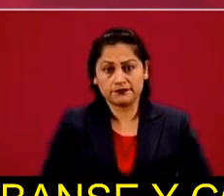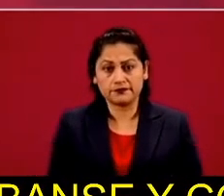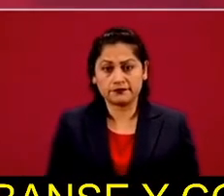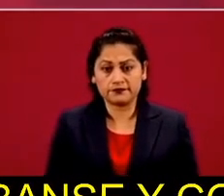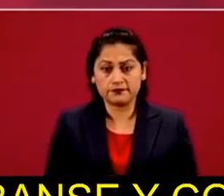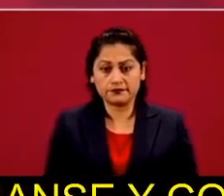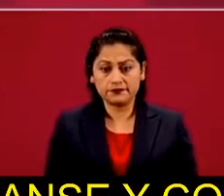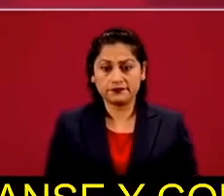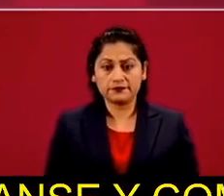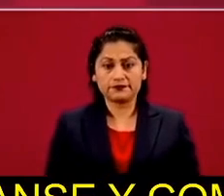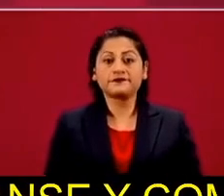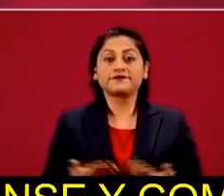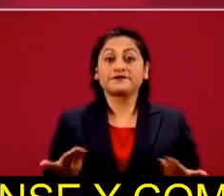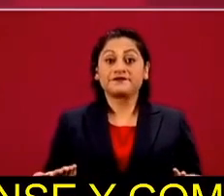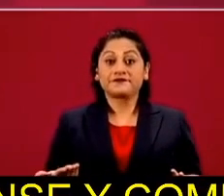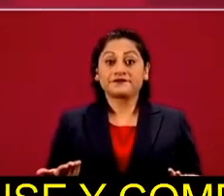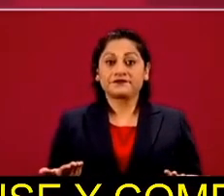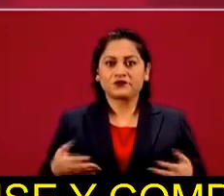¿Cómo estábamos?